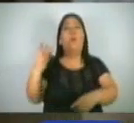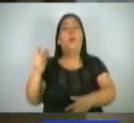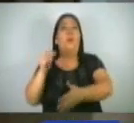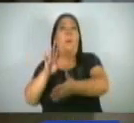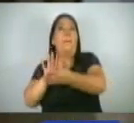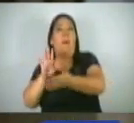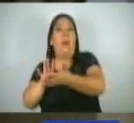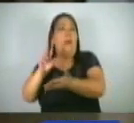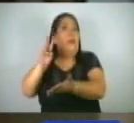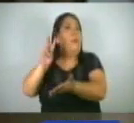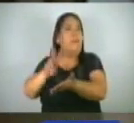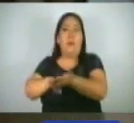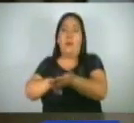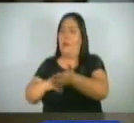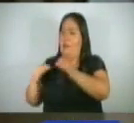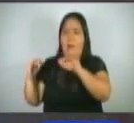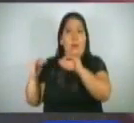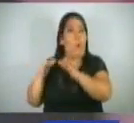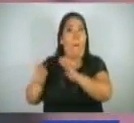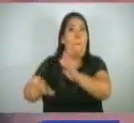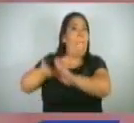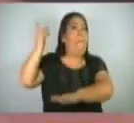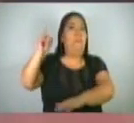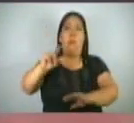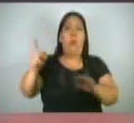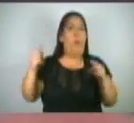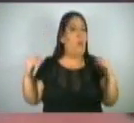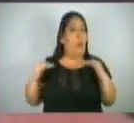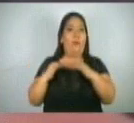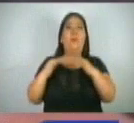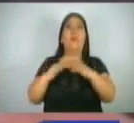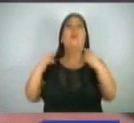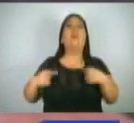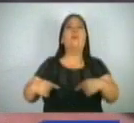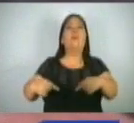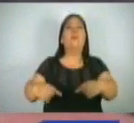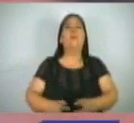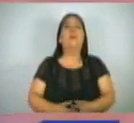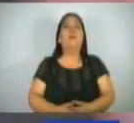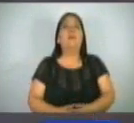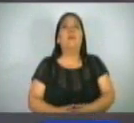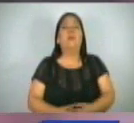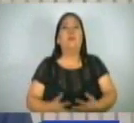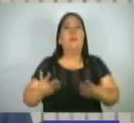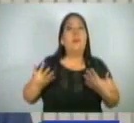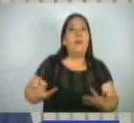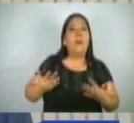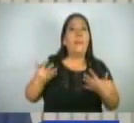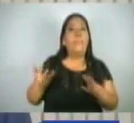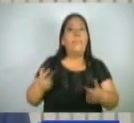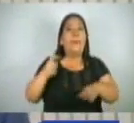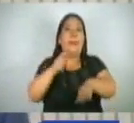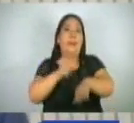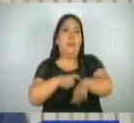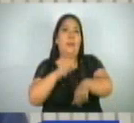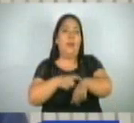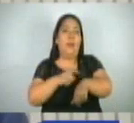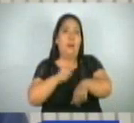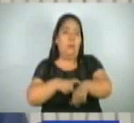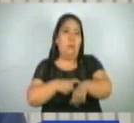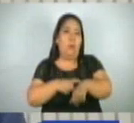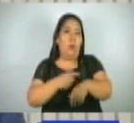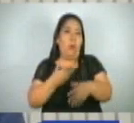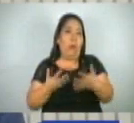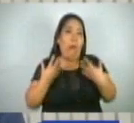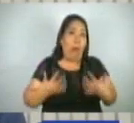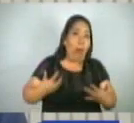el trámite de la visa no aumentará, sigue siendo la misma. Pues el tiempo de espera para una cita esperamos que empiece a bajar, porque ahora